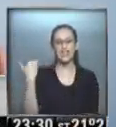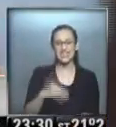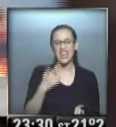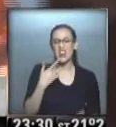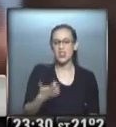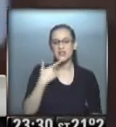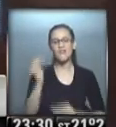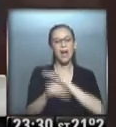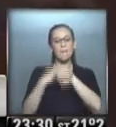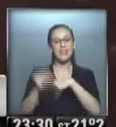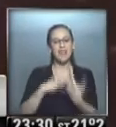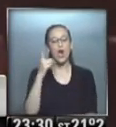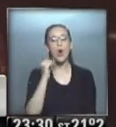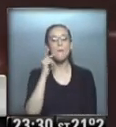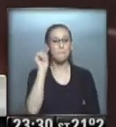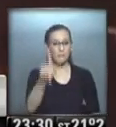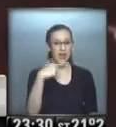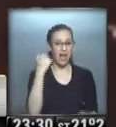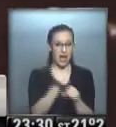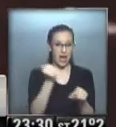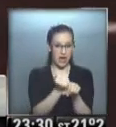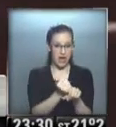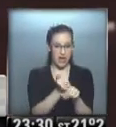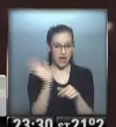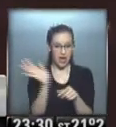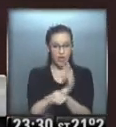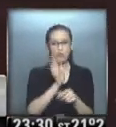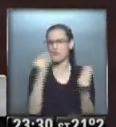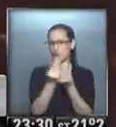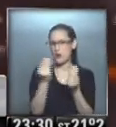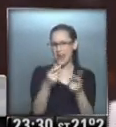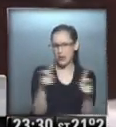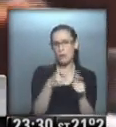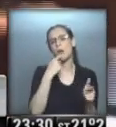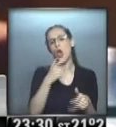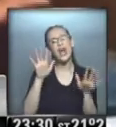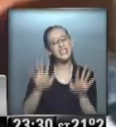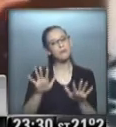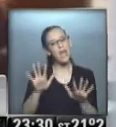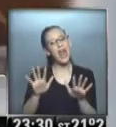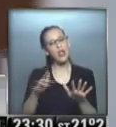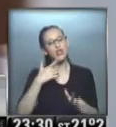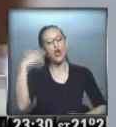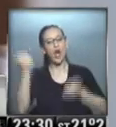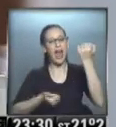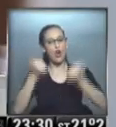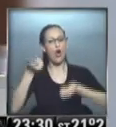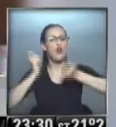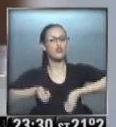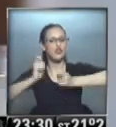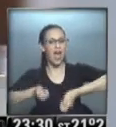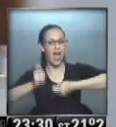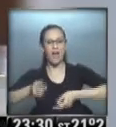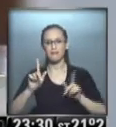los familiares del intérprete, de recordadas películas como Esperando la Carroza, por supuesto, la gran comedia